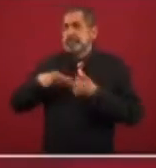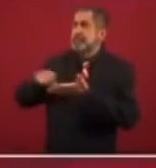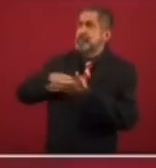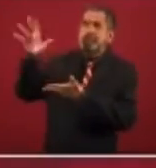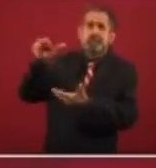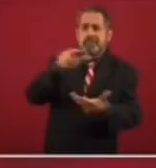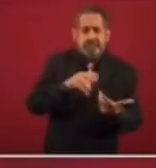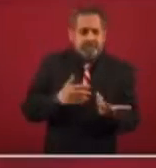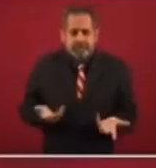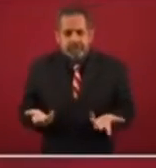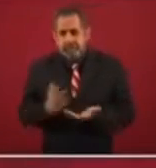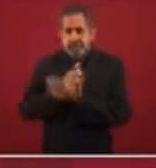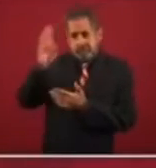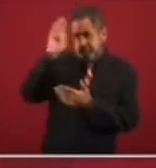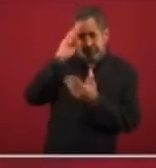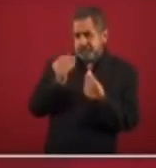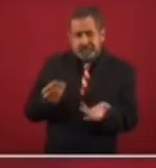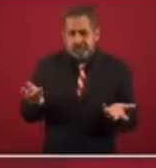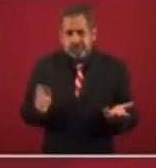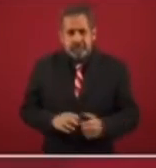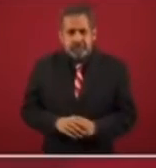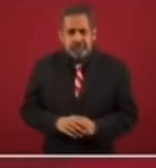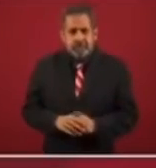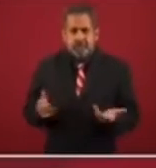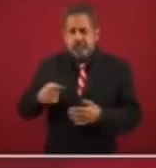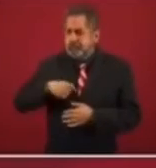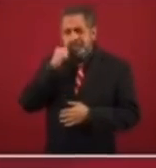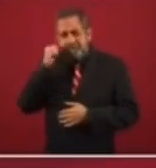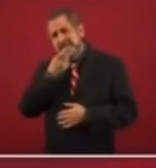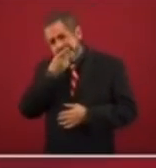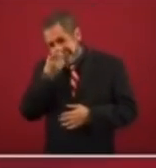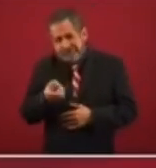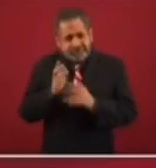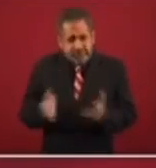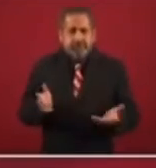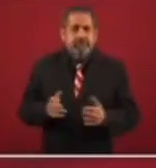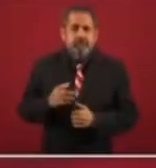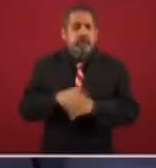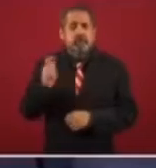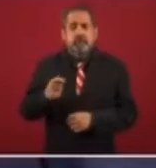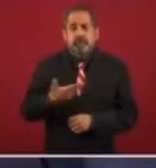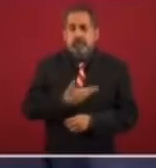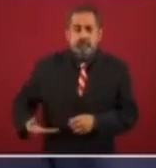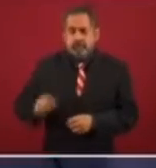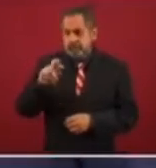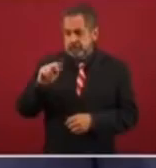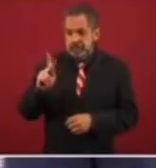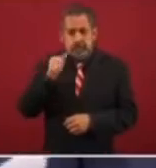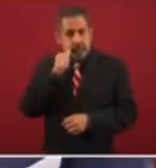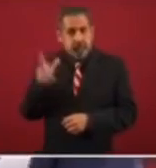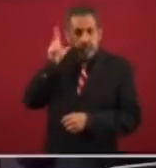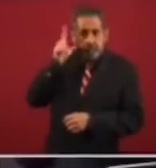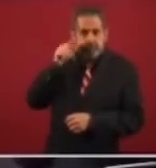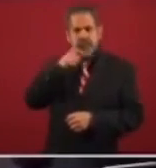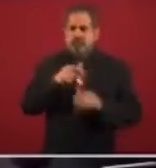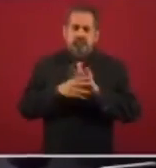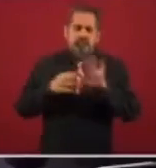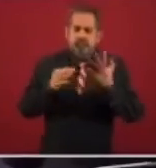¿sí? Que rebasó. Aquí lo comenté ayer, porque el presidente Perú Mantier